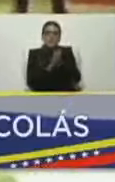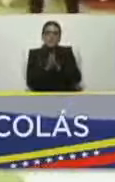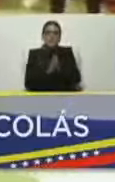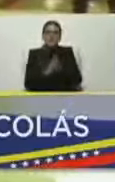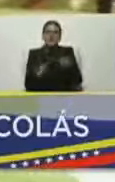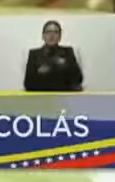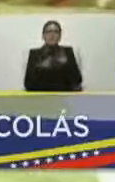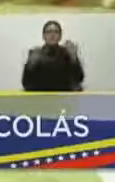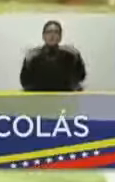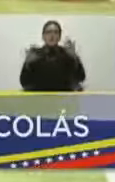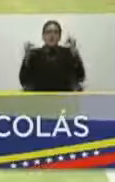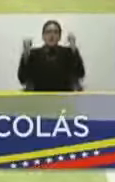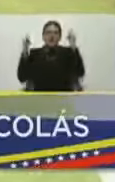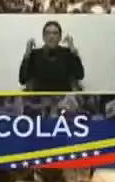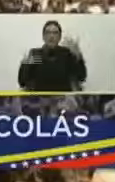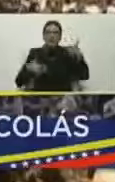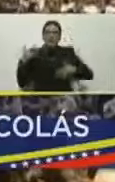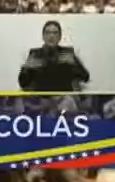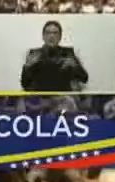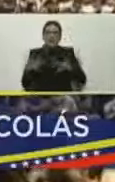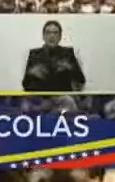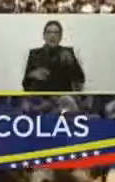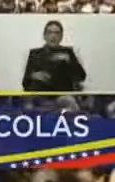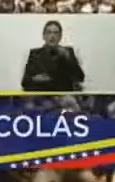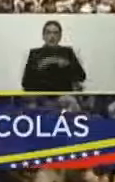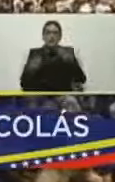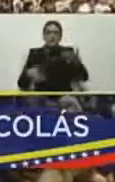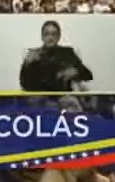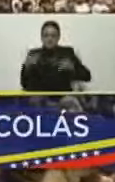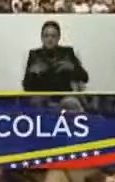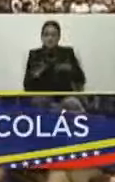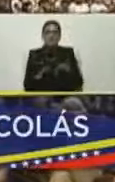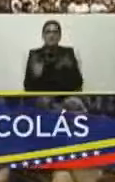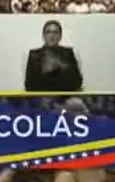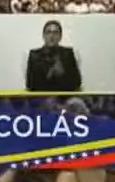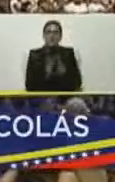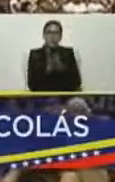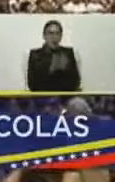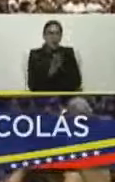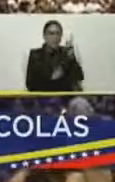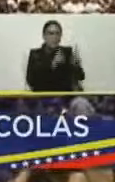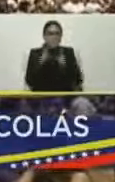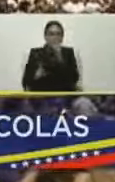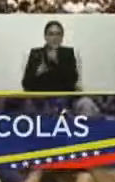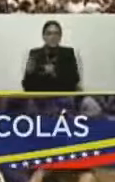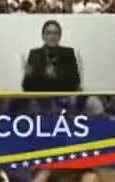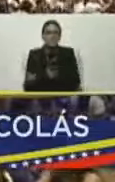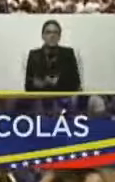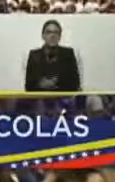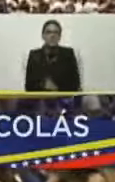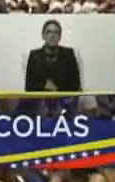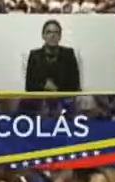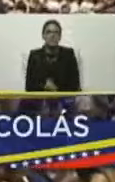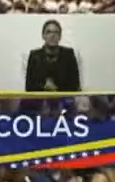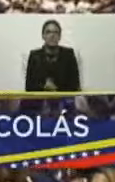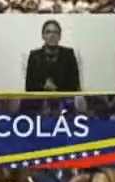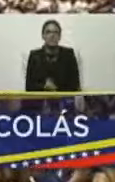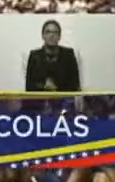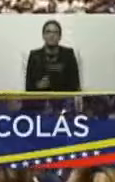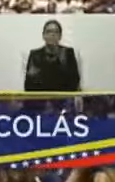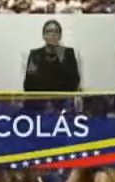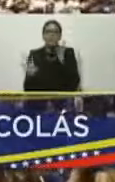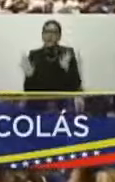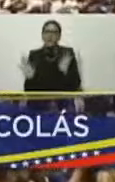una feria. Como una feria, la F de feria, presidente. Una expoferia. Por ejemplo,